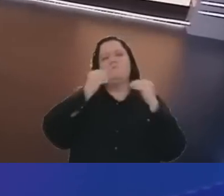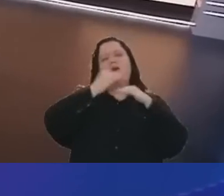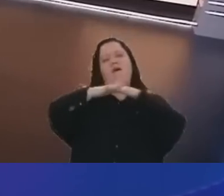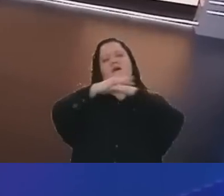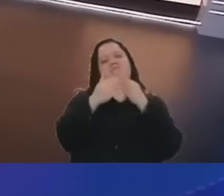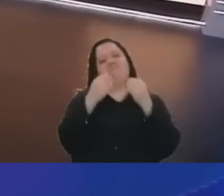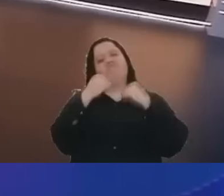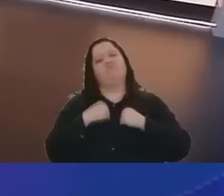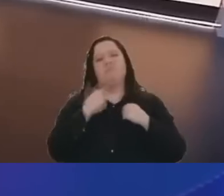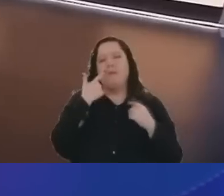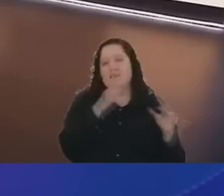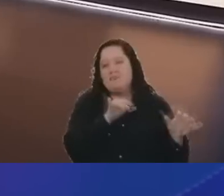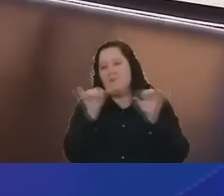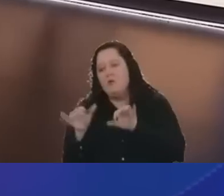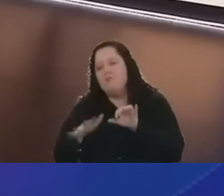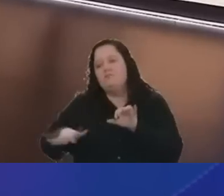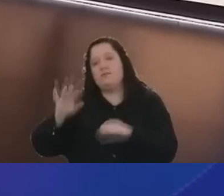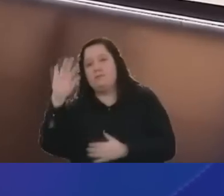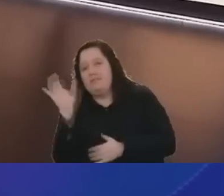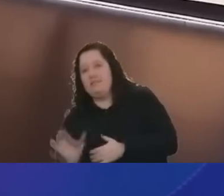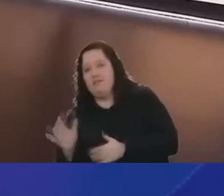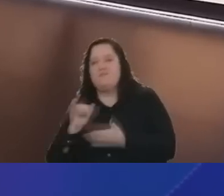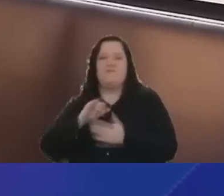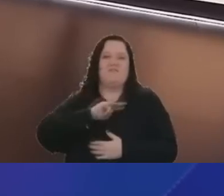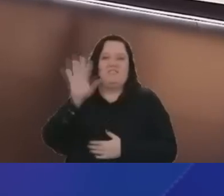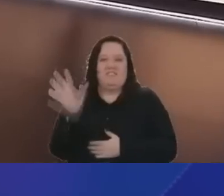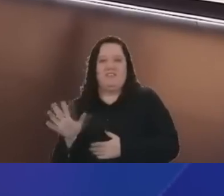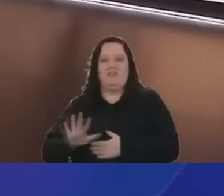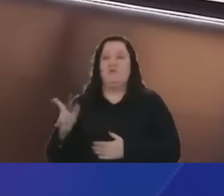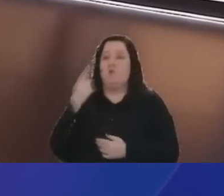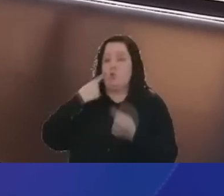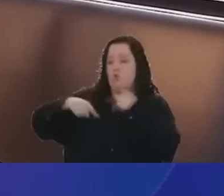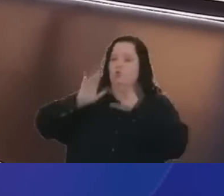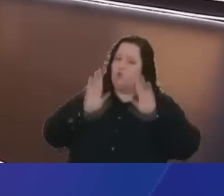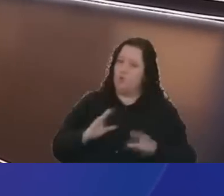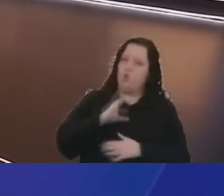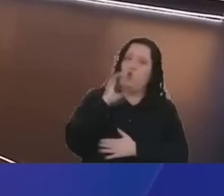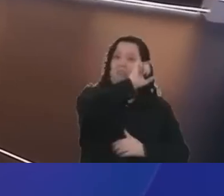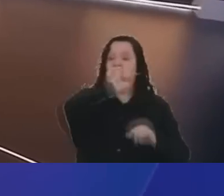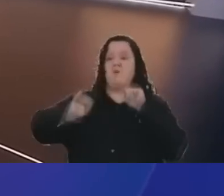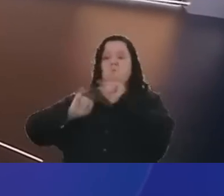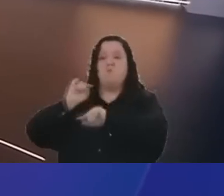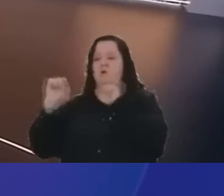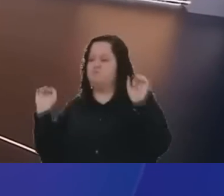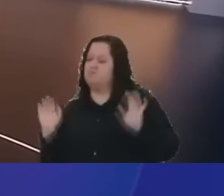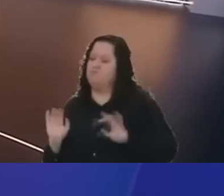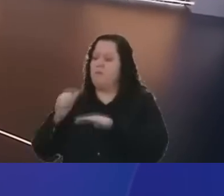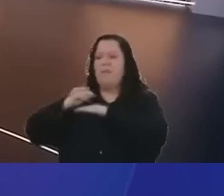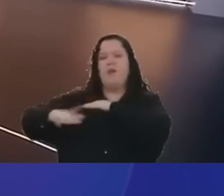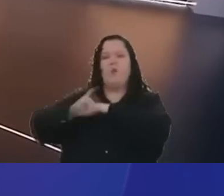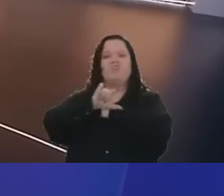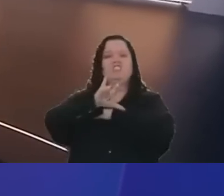Y un panorama muy parecido se vive en la costa pacífica vallecaucana, en donde turistas colombianos y extranjeros llegaron a playas